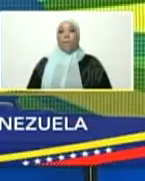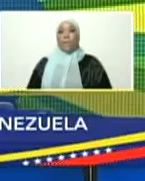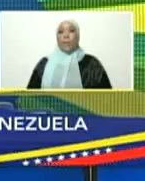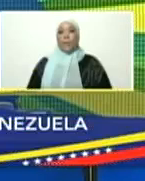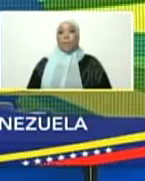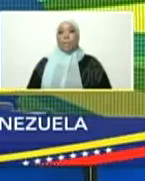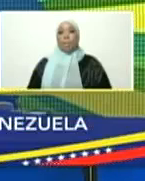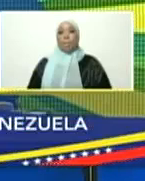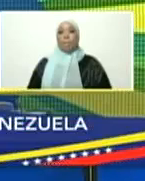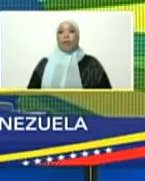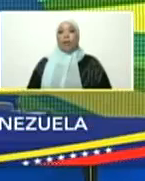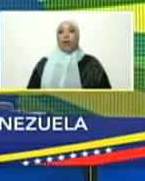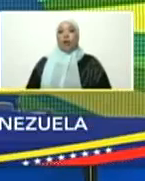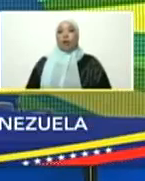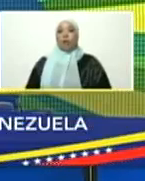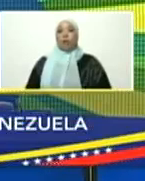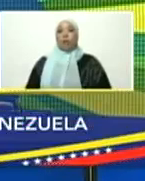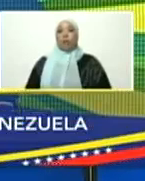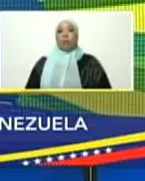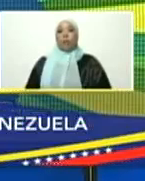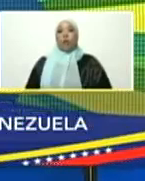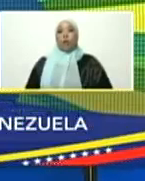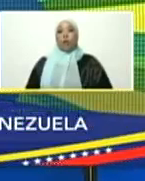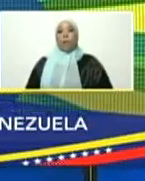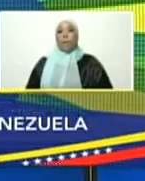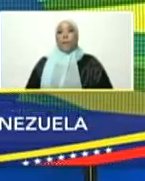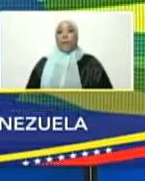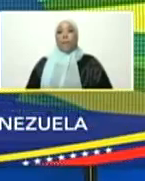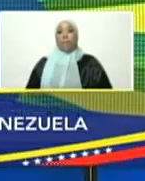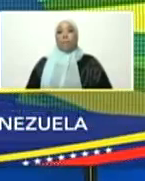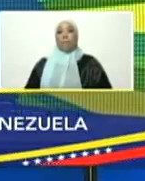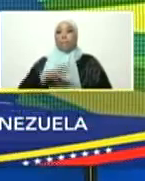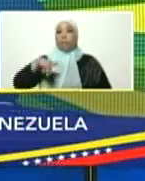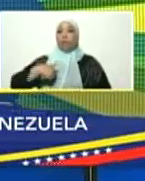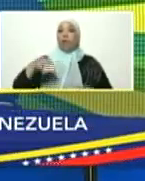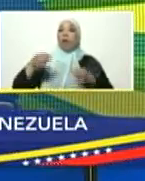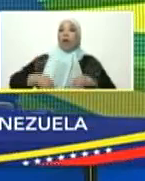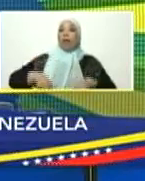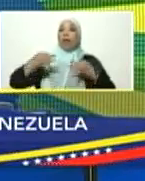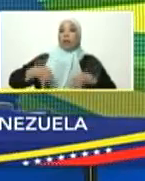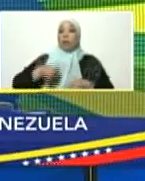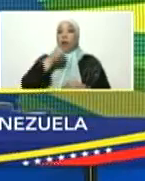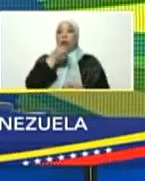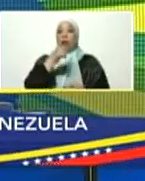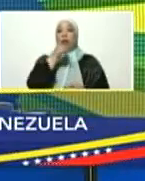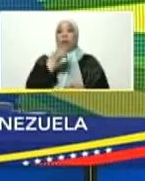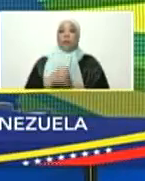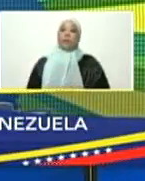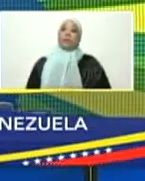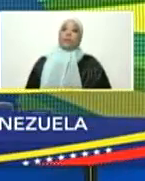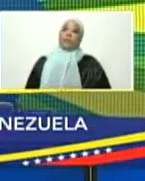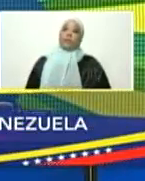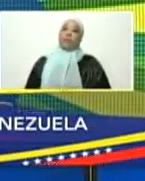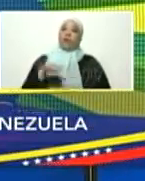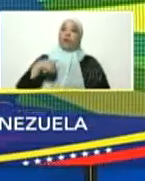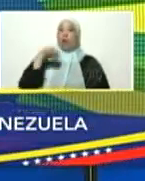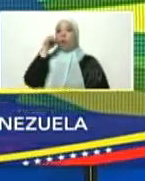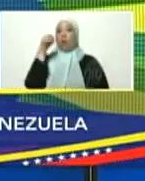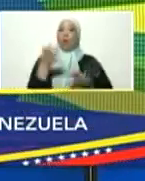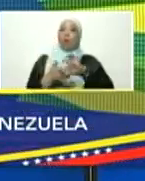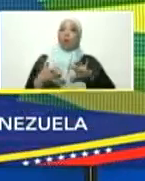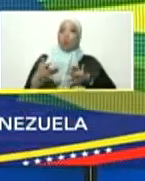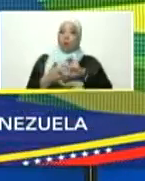Pero nuestro pueblo se puso de pie, nuestro pueblo de manera natural, déjeme decirle, nuestro pueblo con una